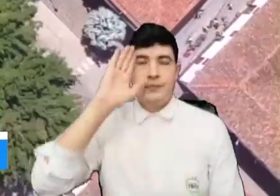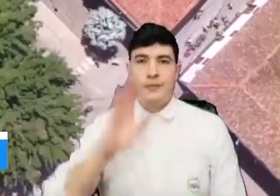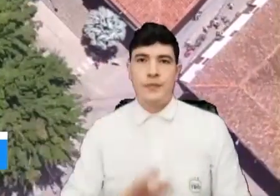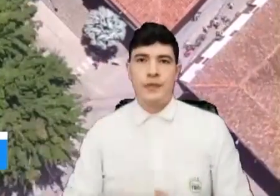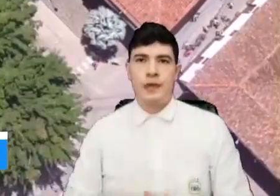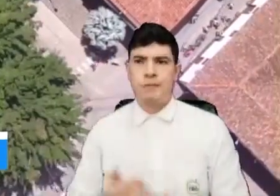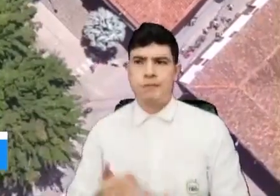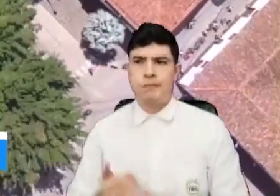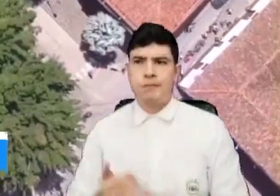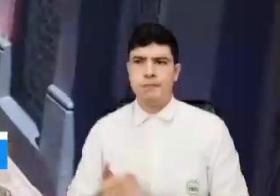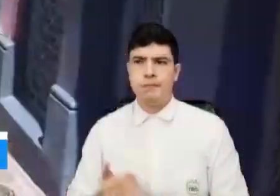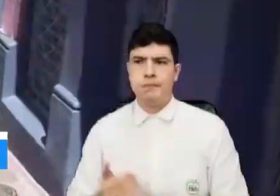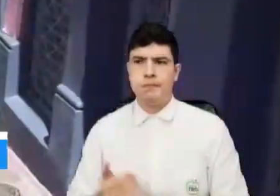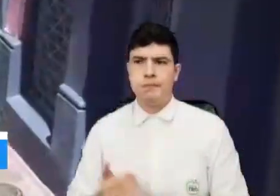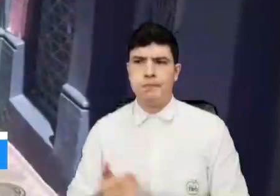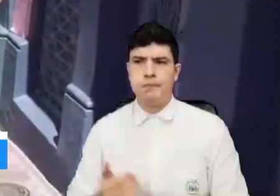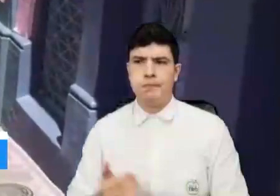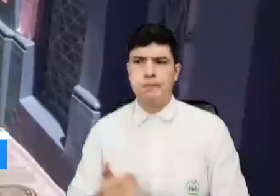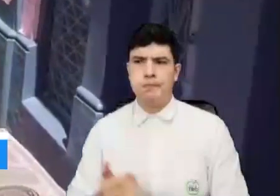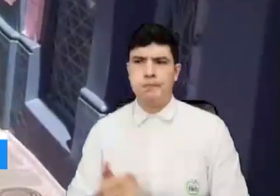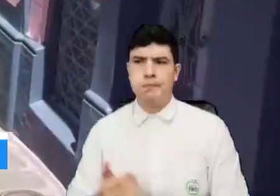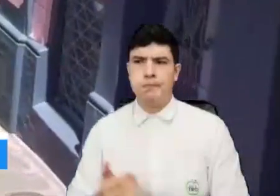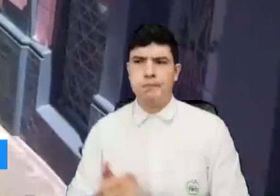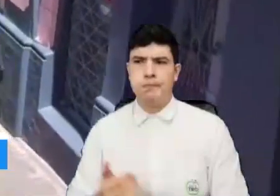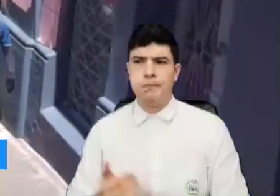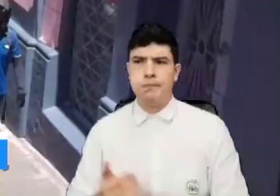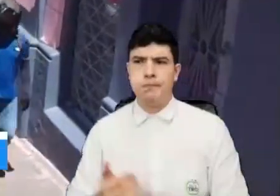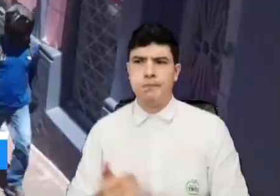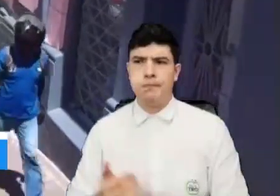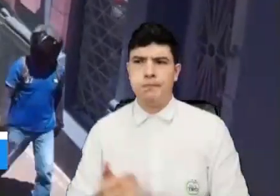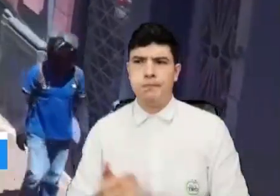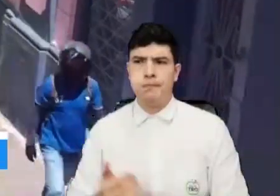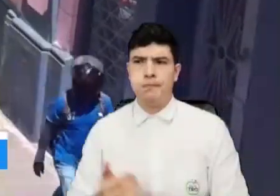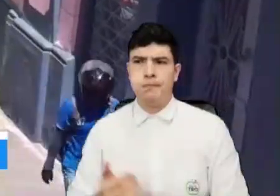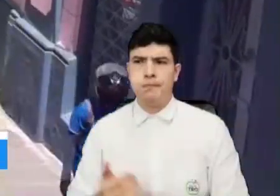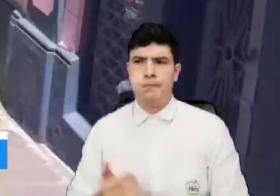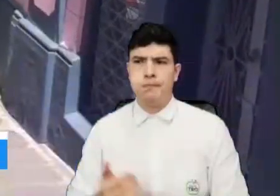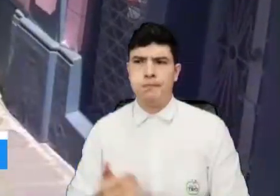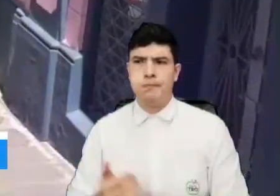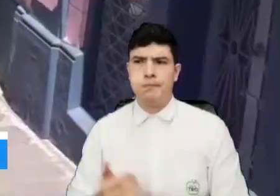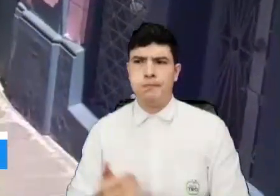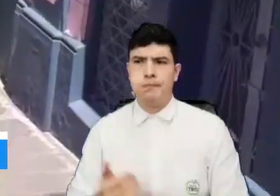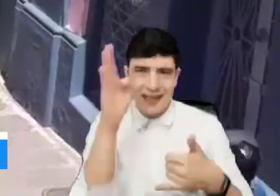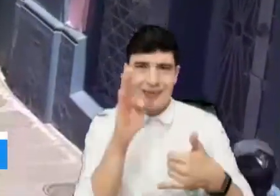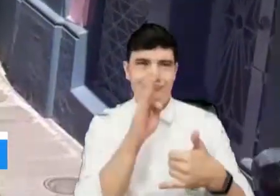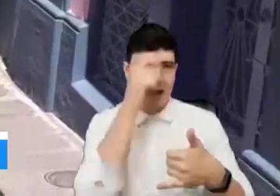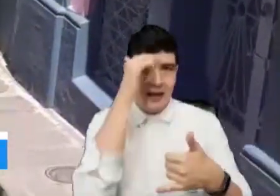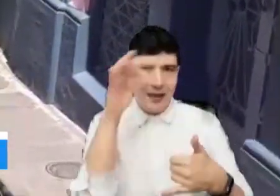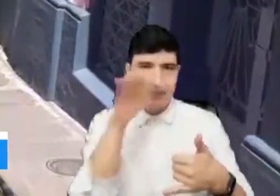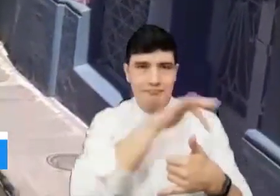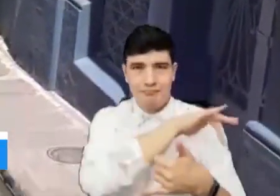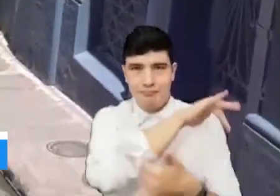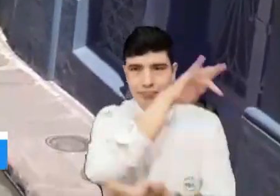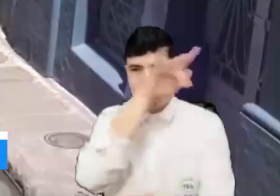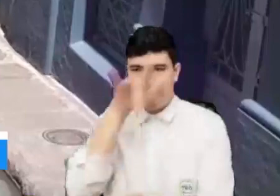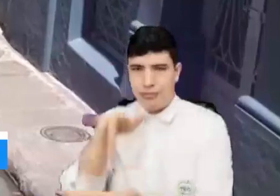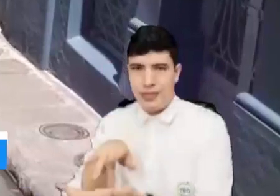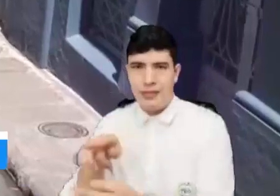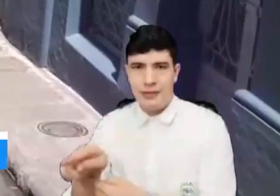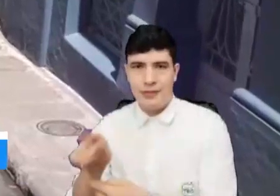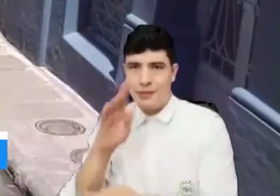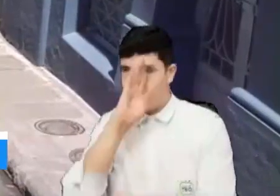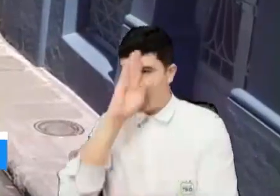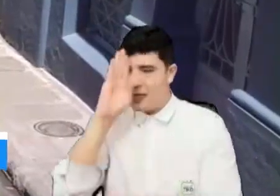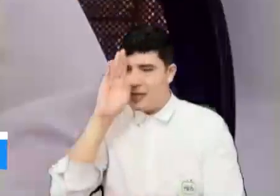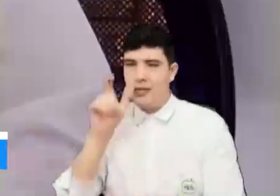por contacto con pacientes provenientes desde la costa atlántica, quienes arribaron a la ciudad a mediados del mes de junio. Tener en cuenta